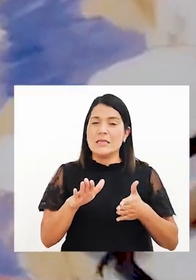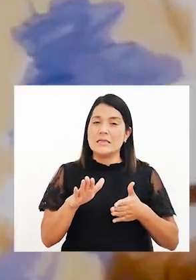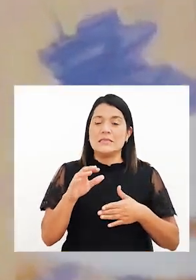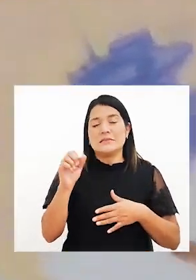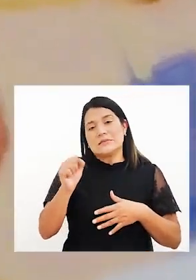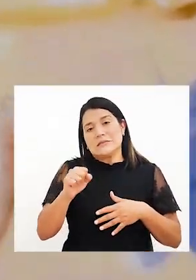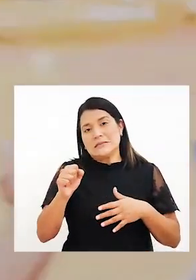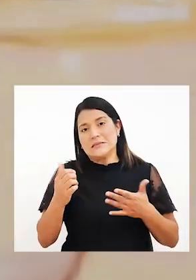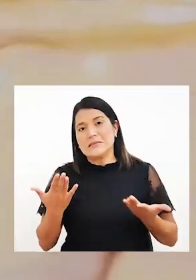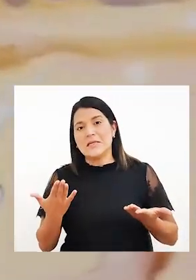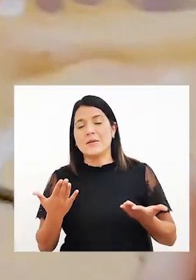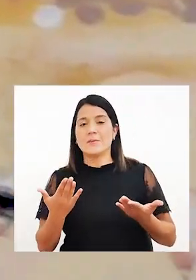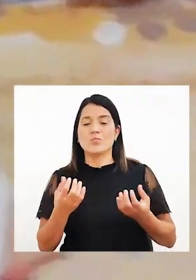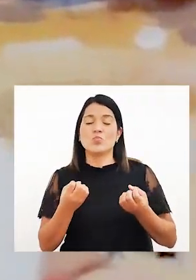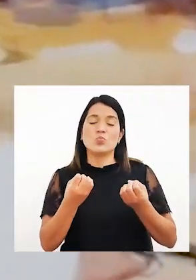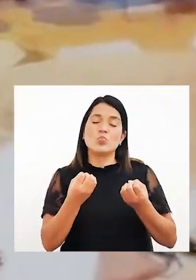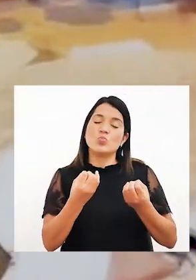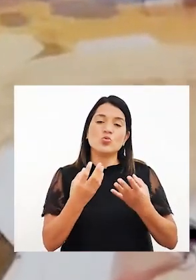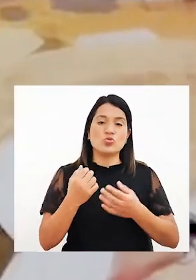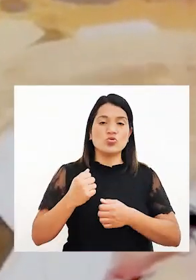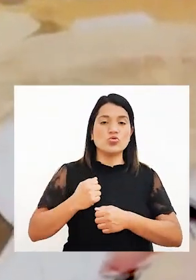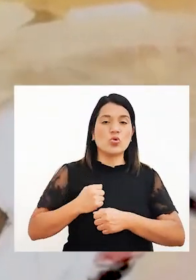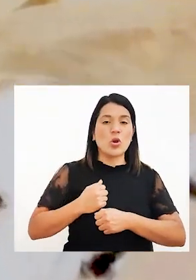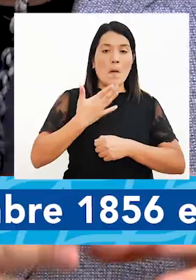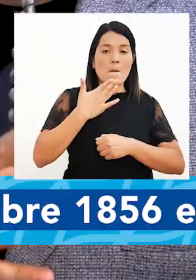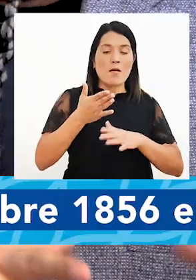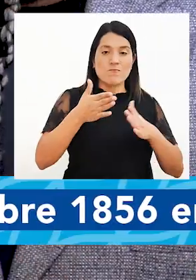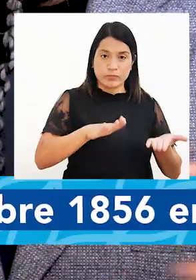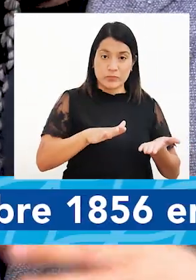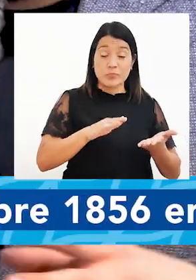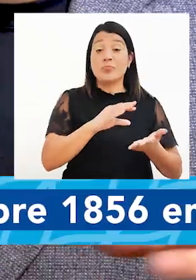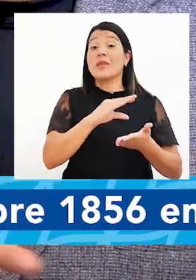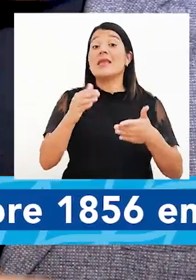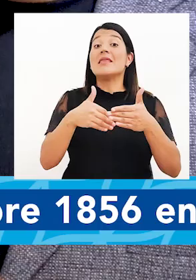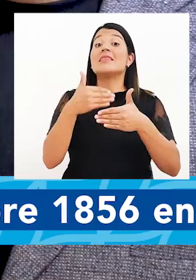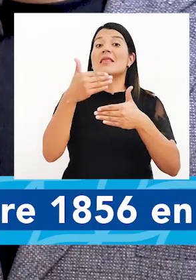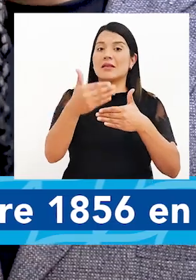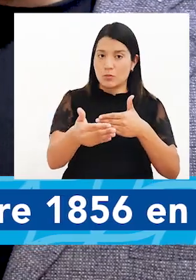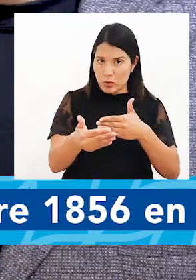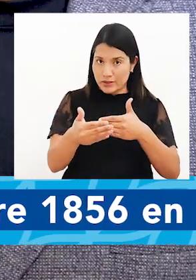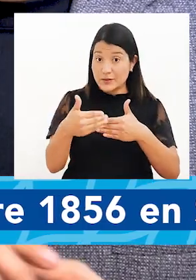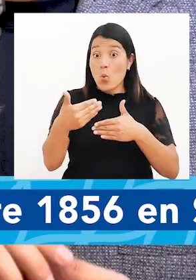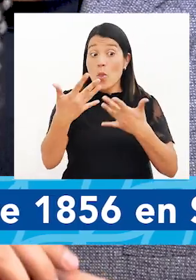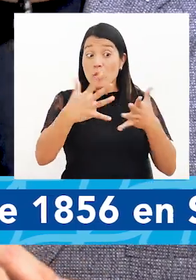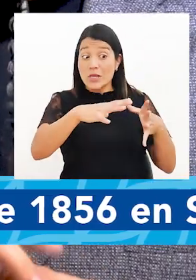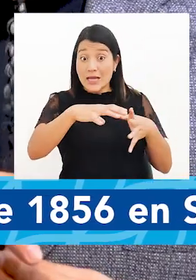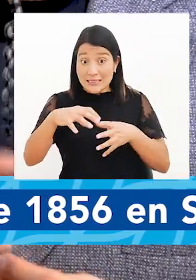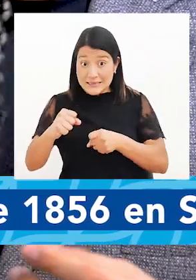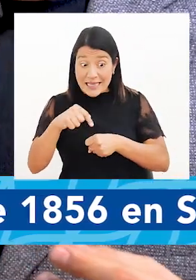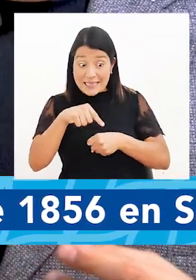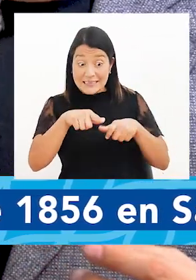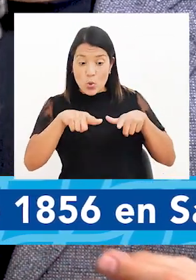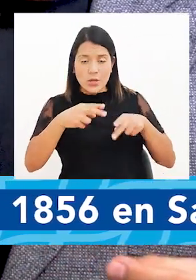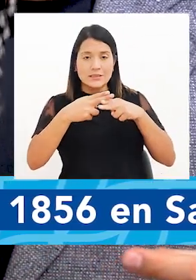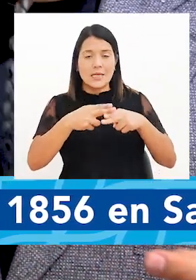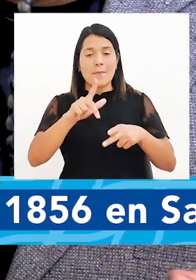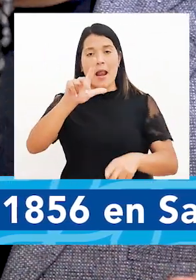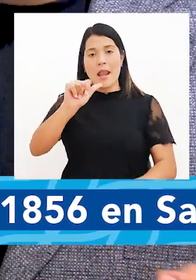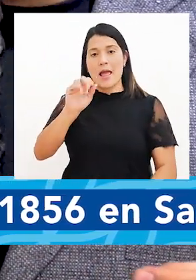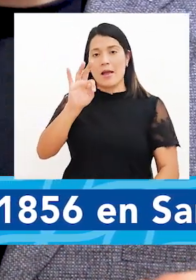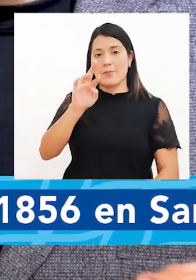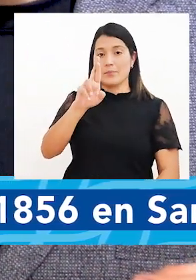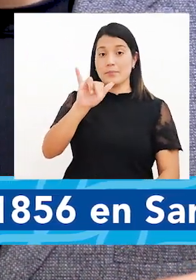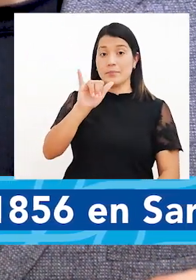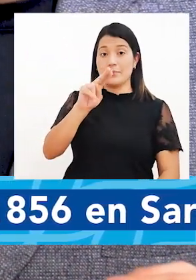sí, de bajas, principalmente para los filibusteros. A partir de ahí, digamos, a partir de la toma de la Trinidad, es que